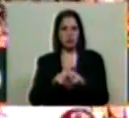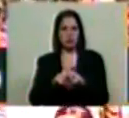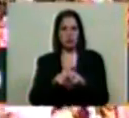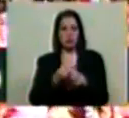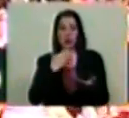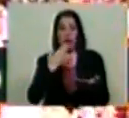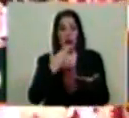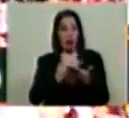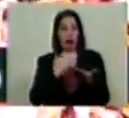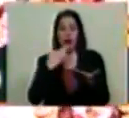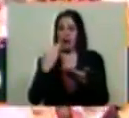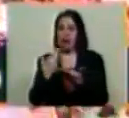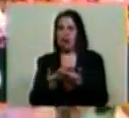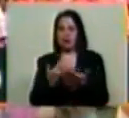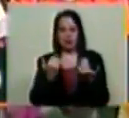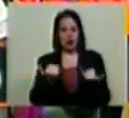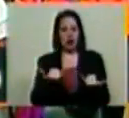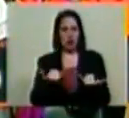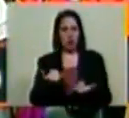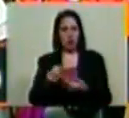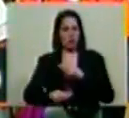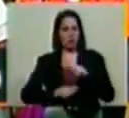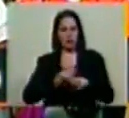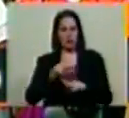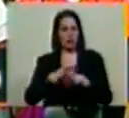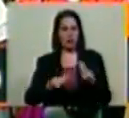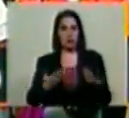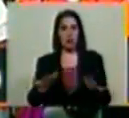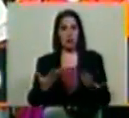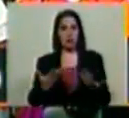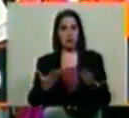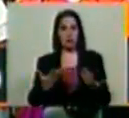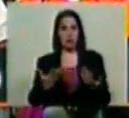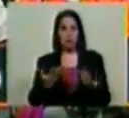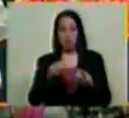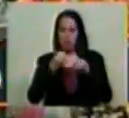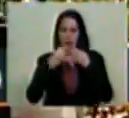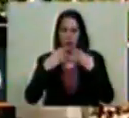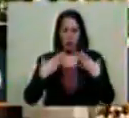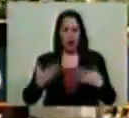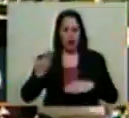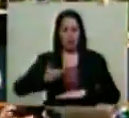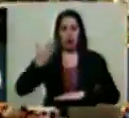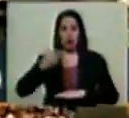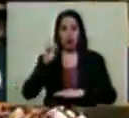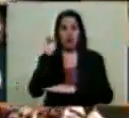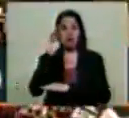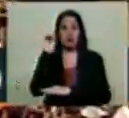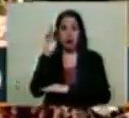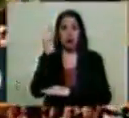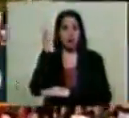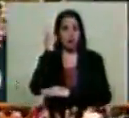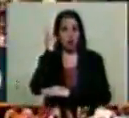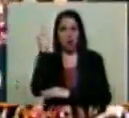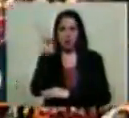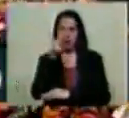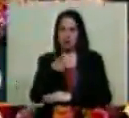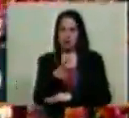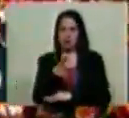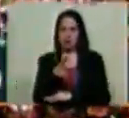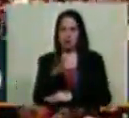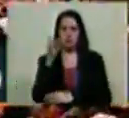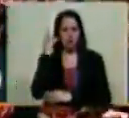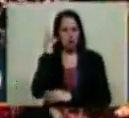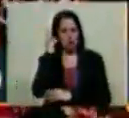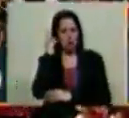agradecer la realización de esta gran asamblea de mujeres de Venezuela, Mujeres por